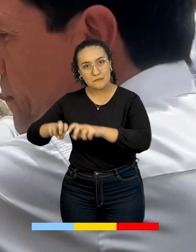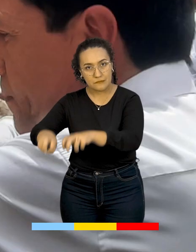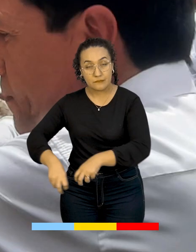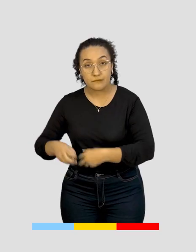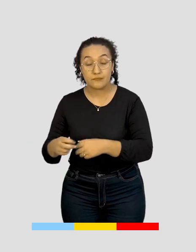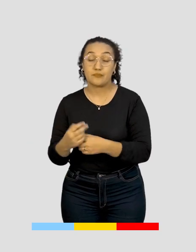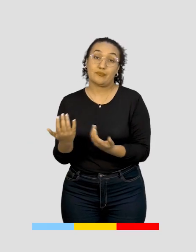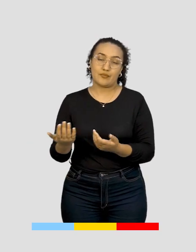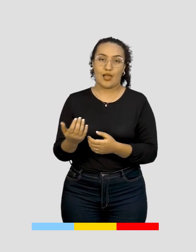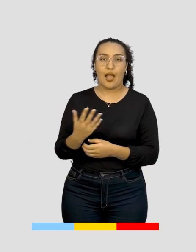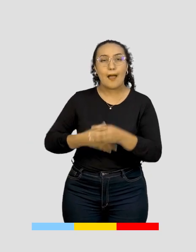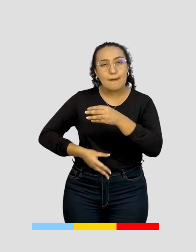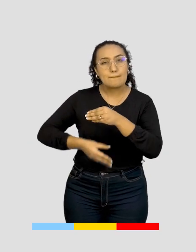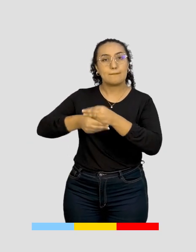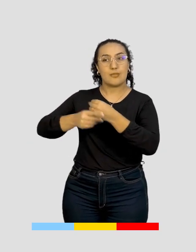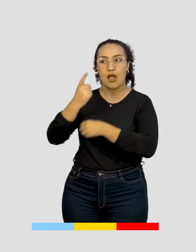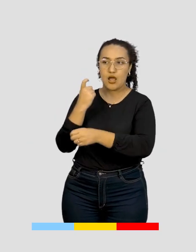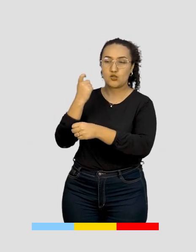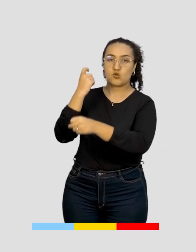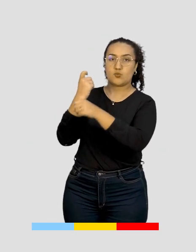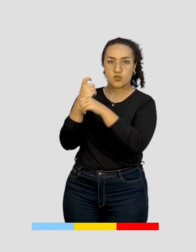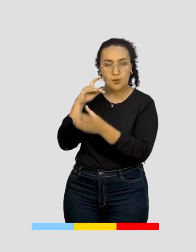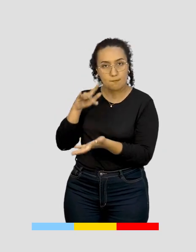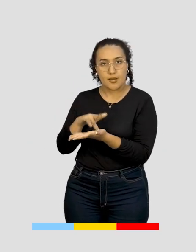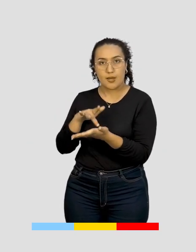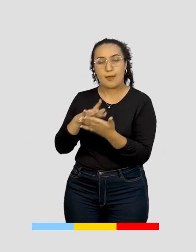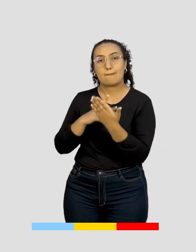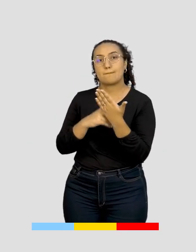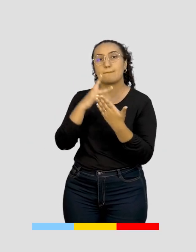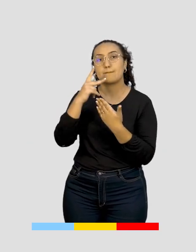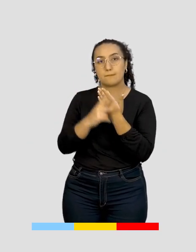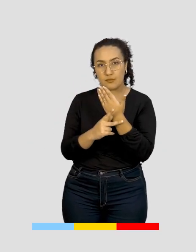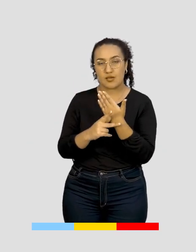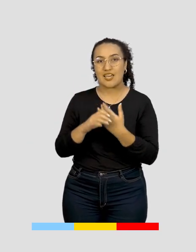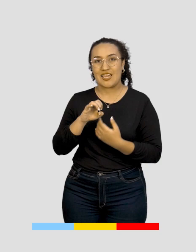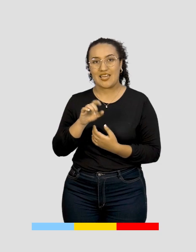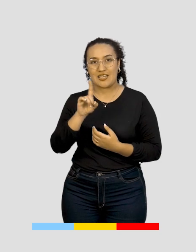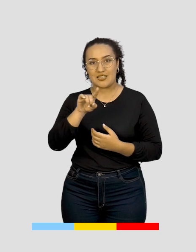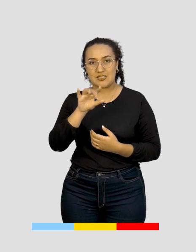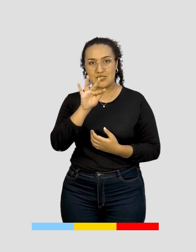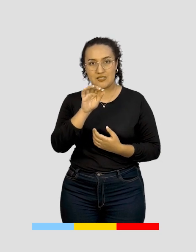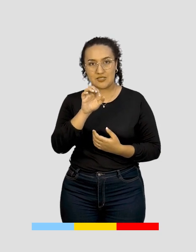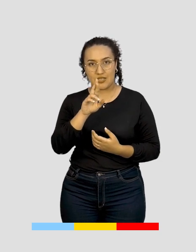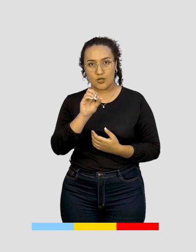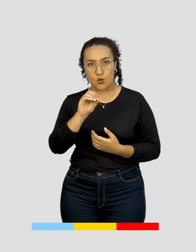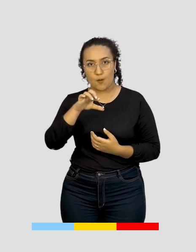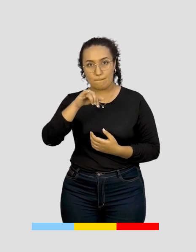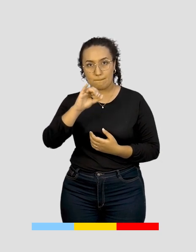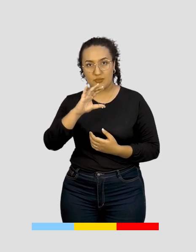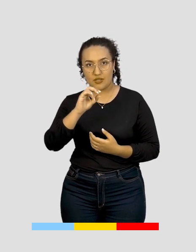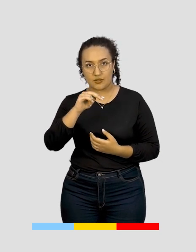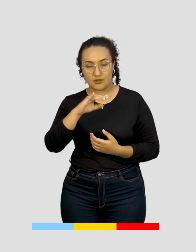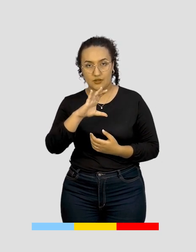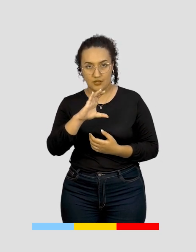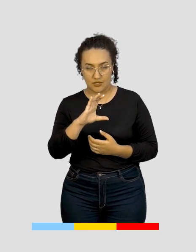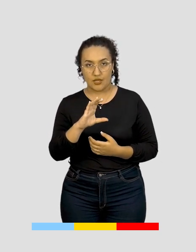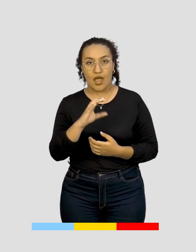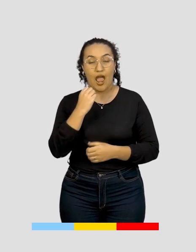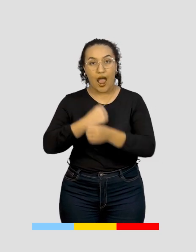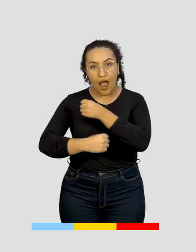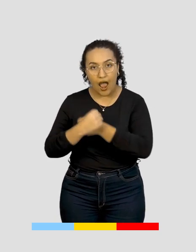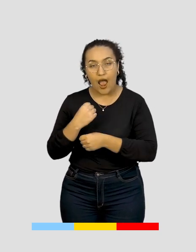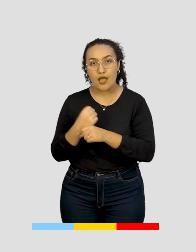resaltar es que participamos el año pasado en el proyecto y programa Estereo Picnic